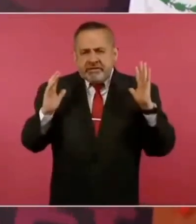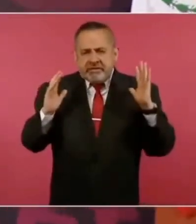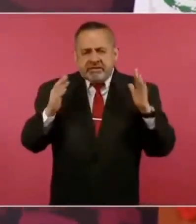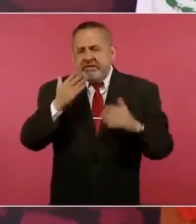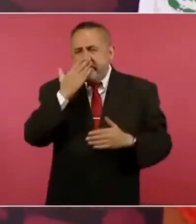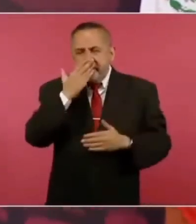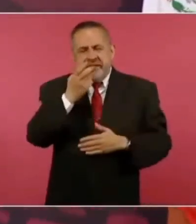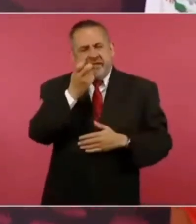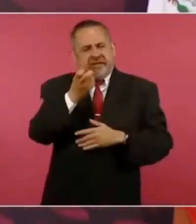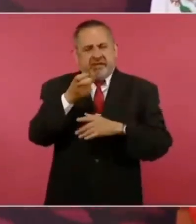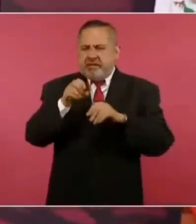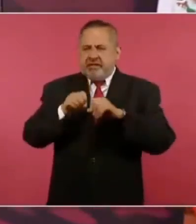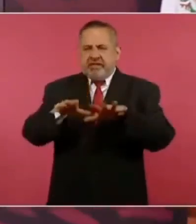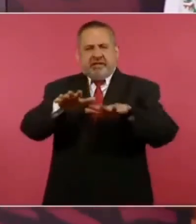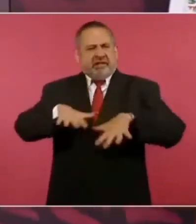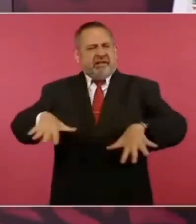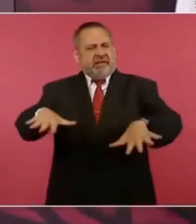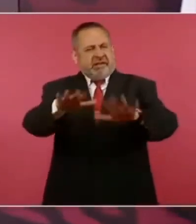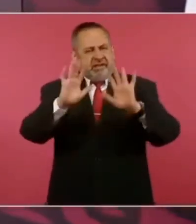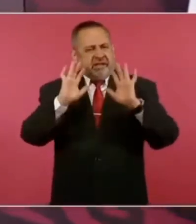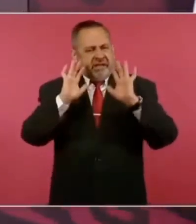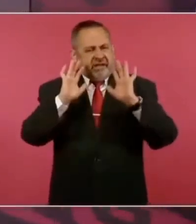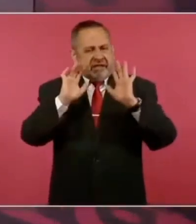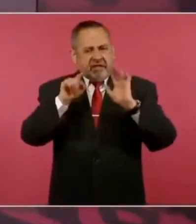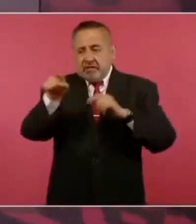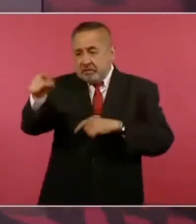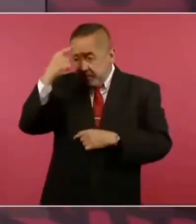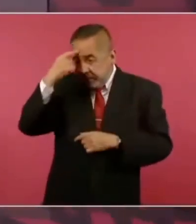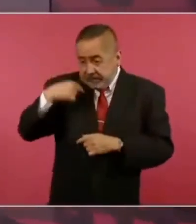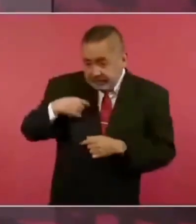garantizar el derecho a disentir.